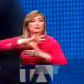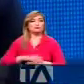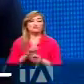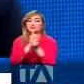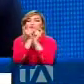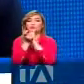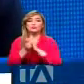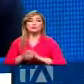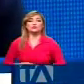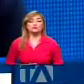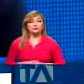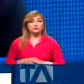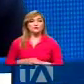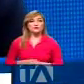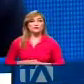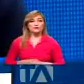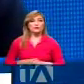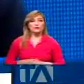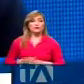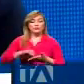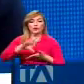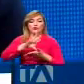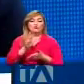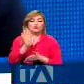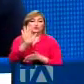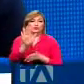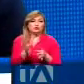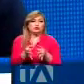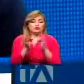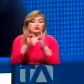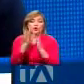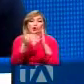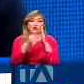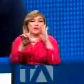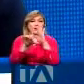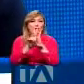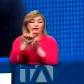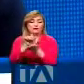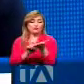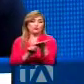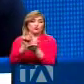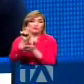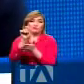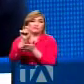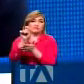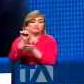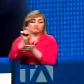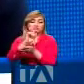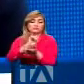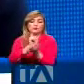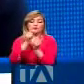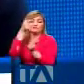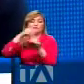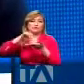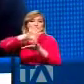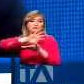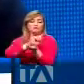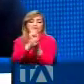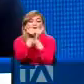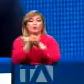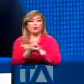revertido. Si es que logran aprobarlo a través de estos mecanismos ilegítimos, la siguiente asamblea tendrá que